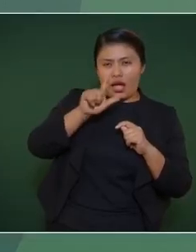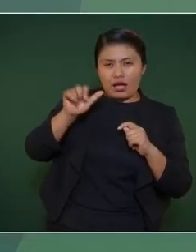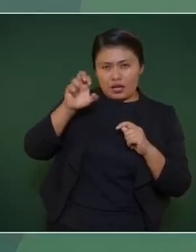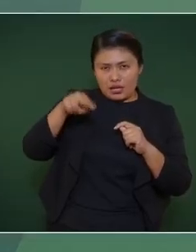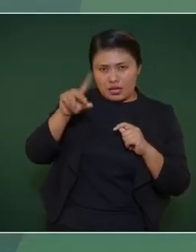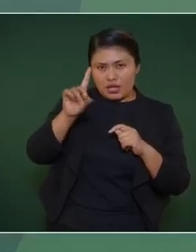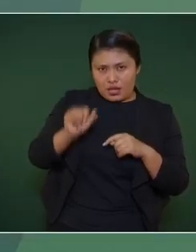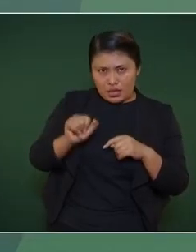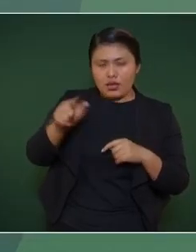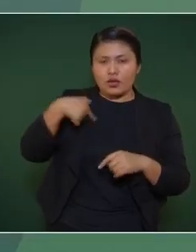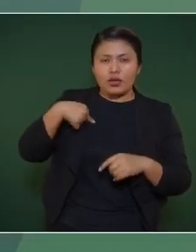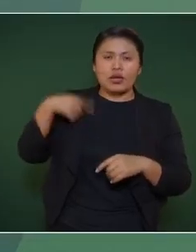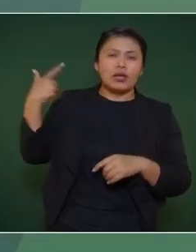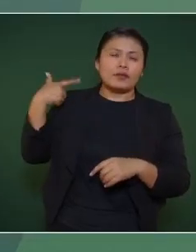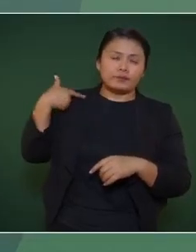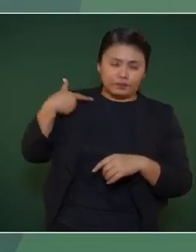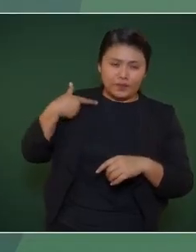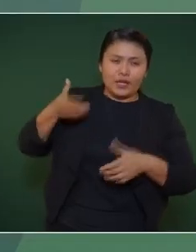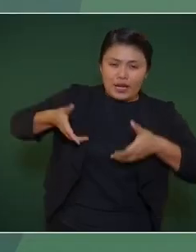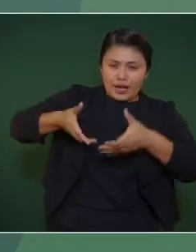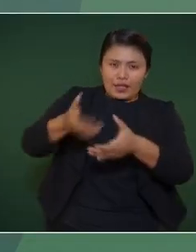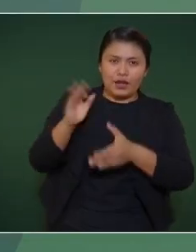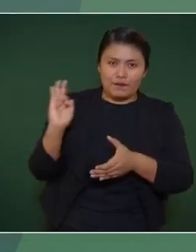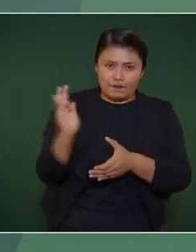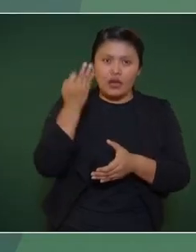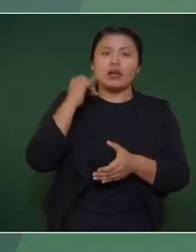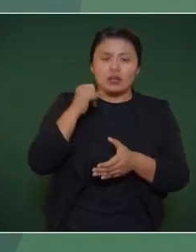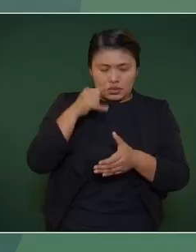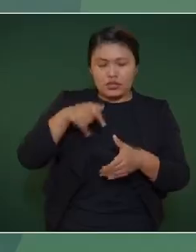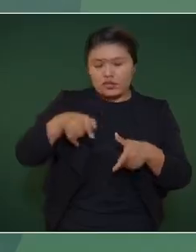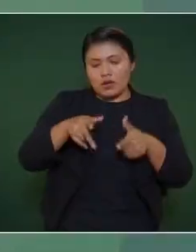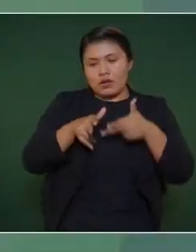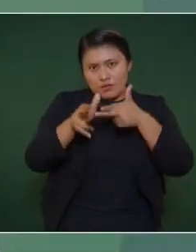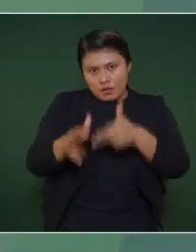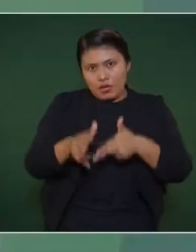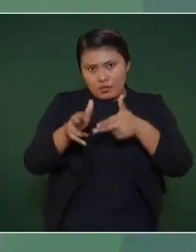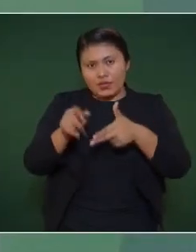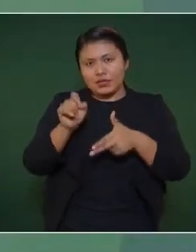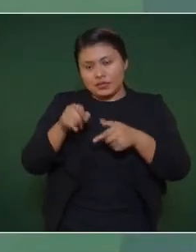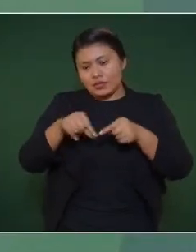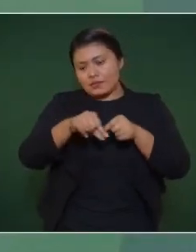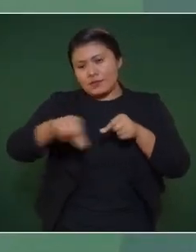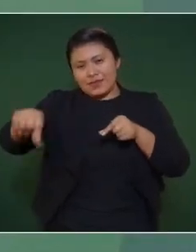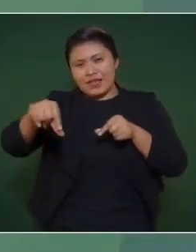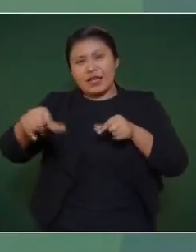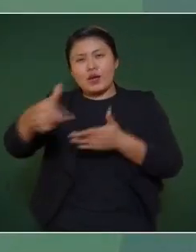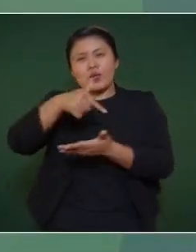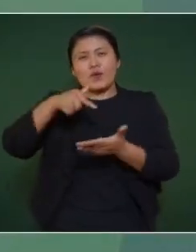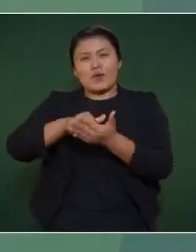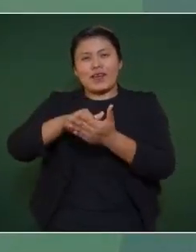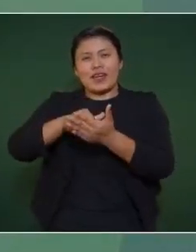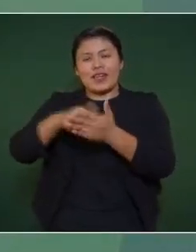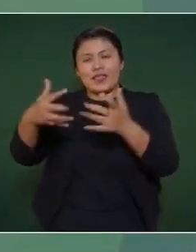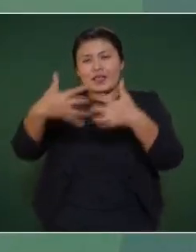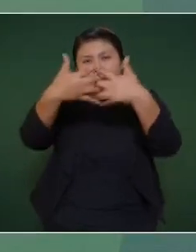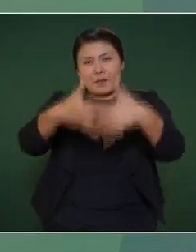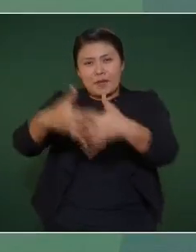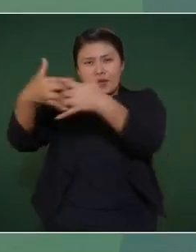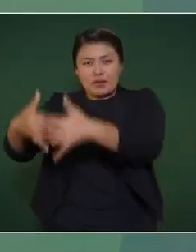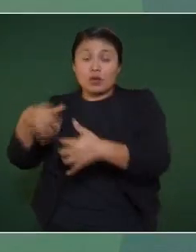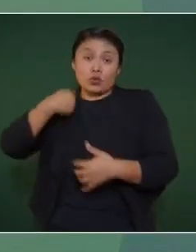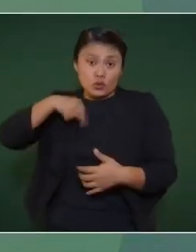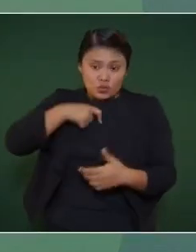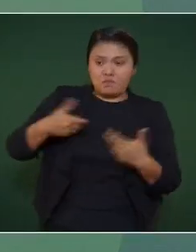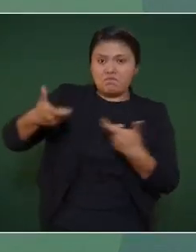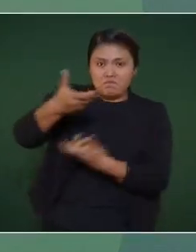prensa, es la federal y es la entrada por ahí y es a la zona industrial precisamente. Es una inversión este año de 100